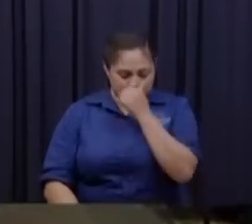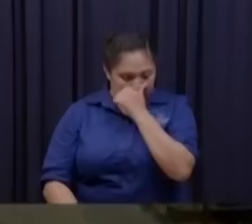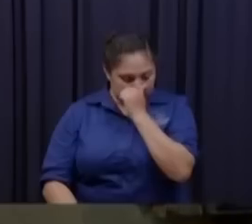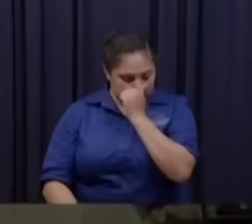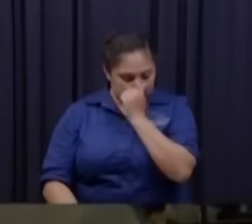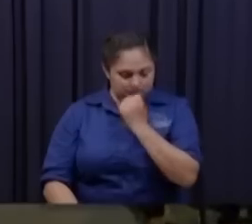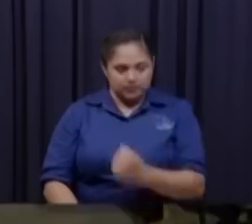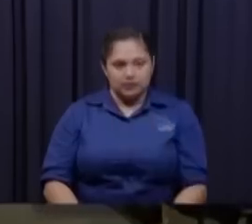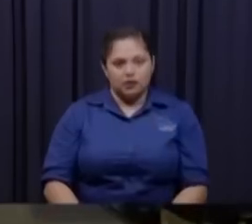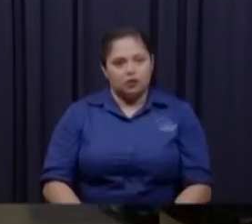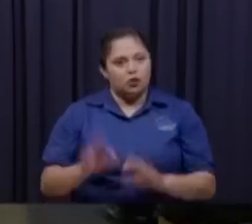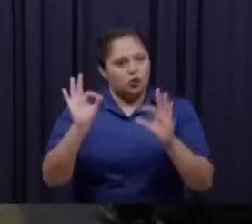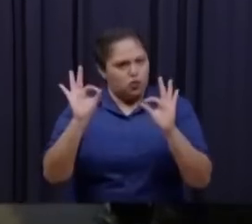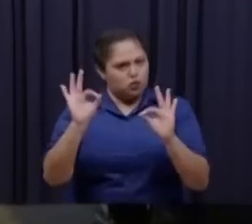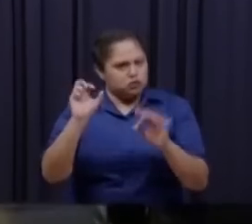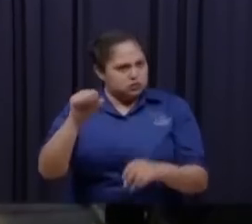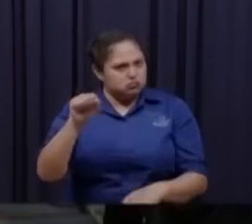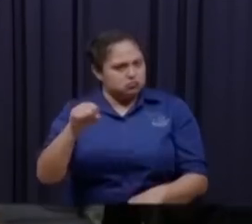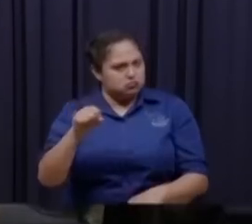¿O sí?